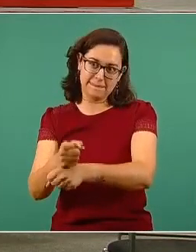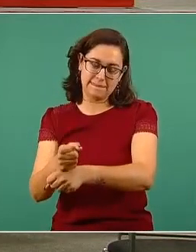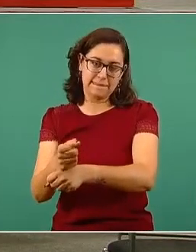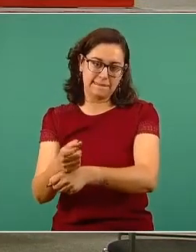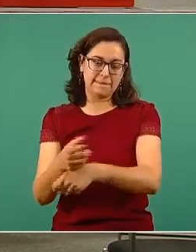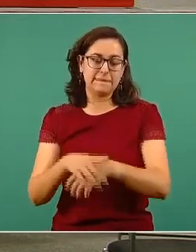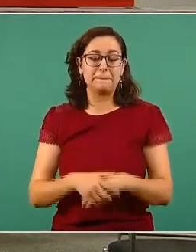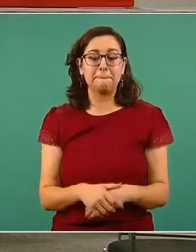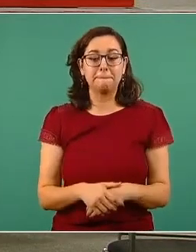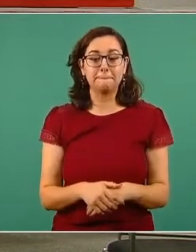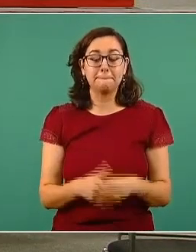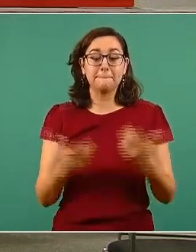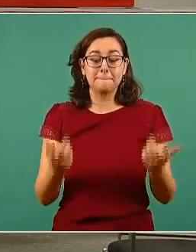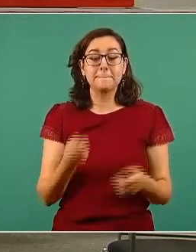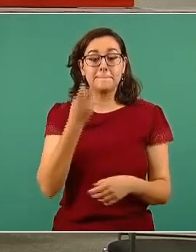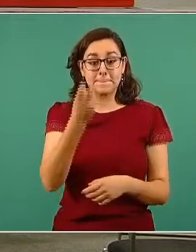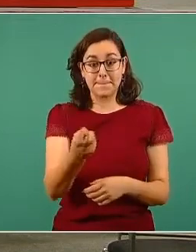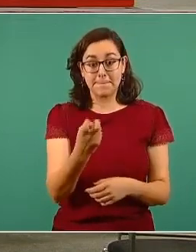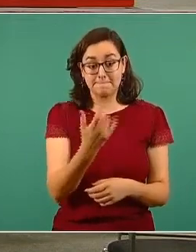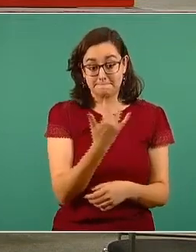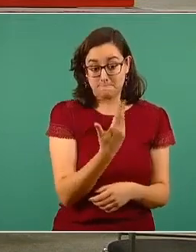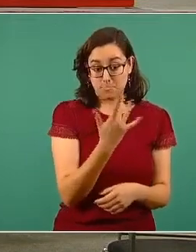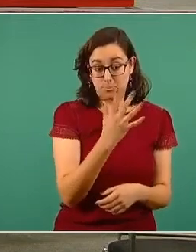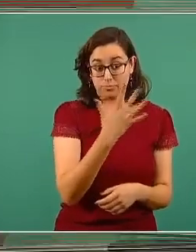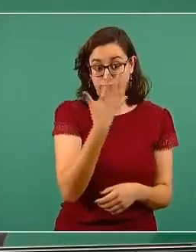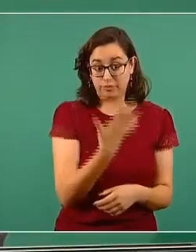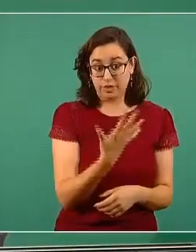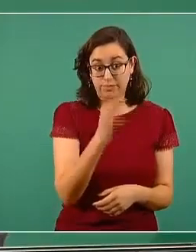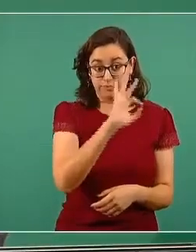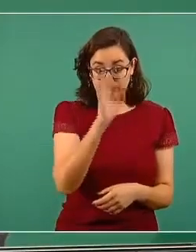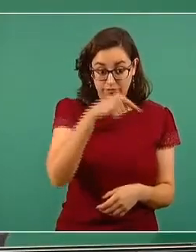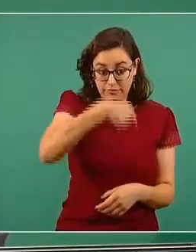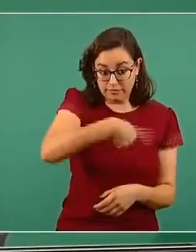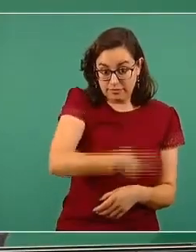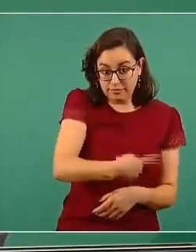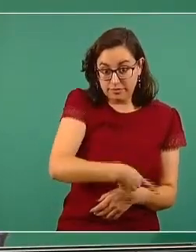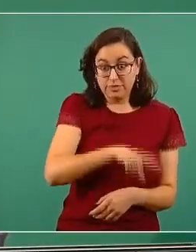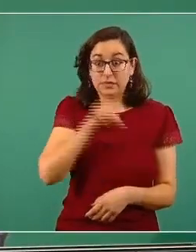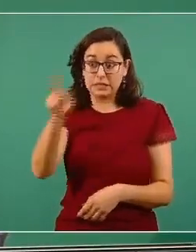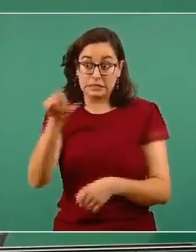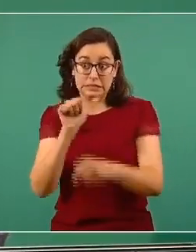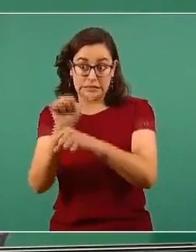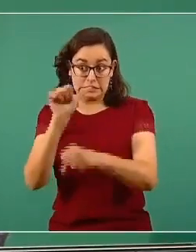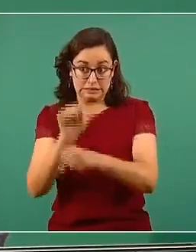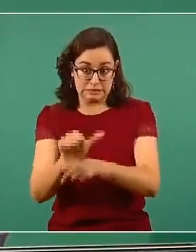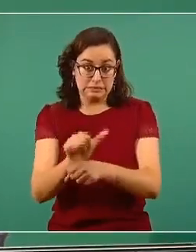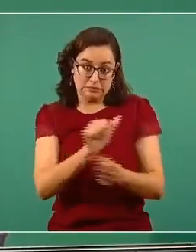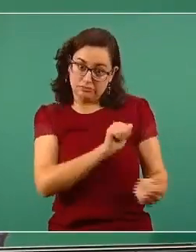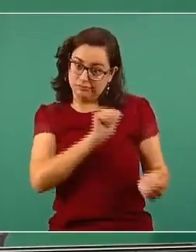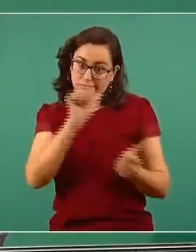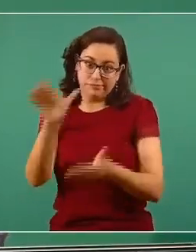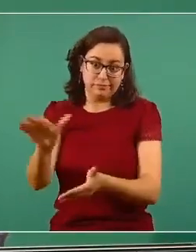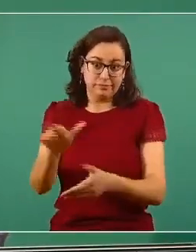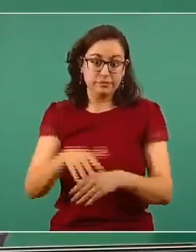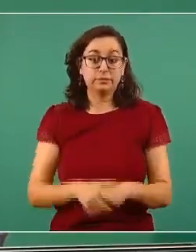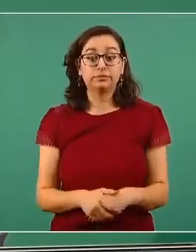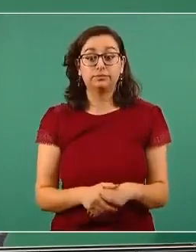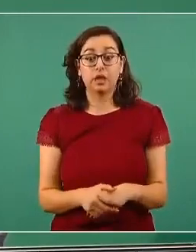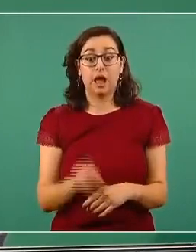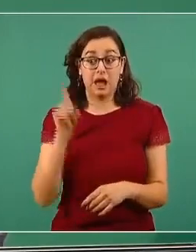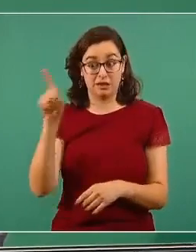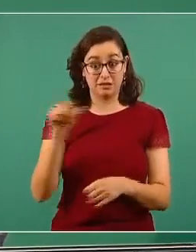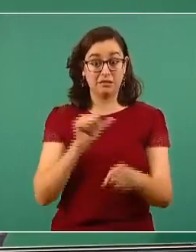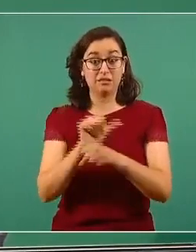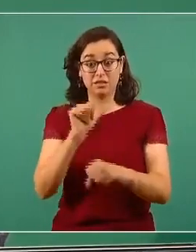eso es las cantidades. Por cierto, Argentina en este momento está viviendo una situación difícil en términos de la